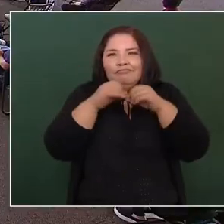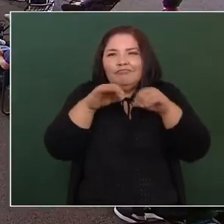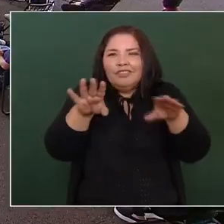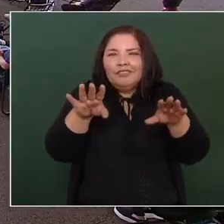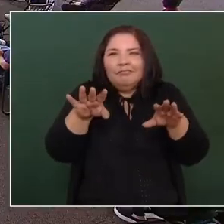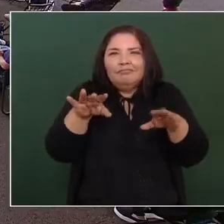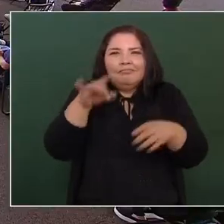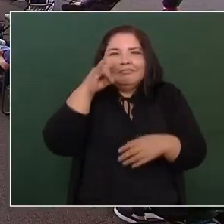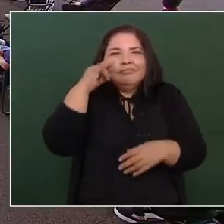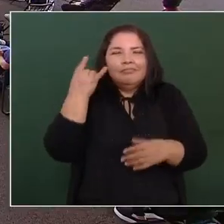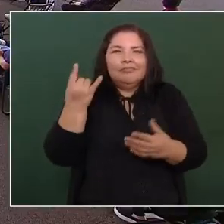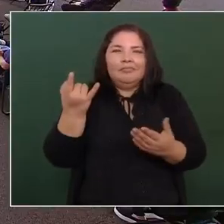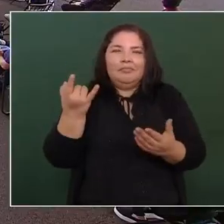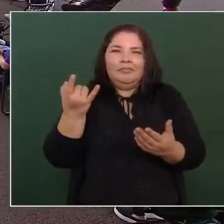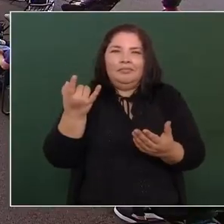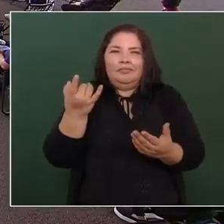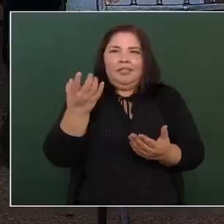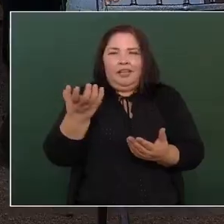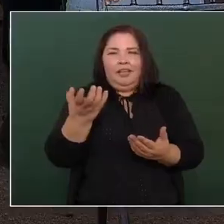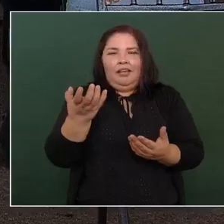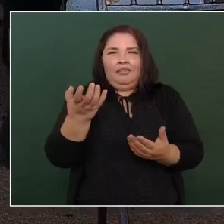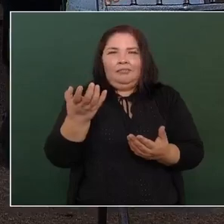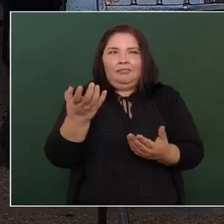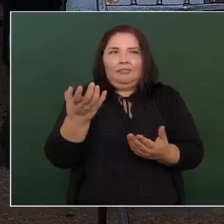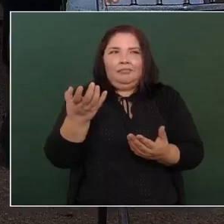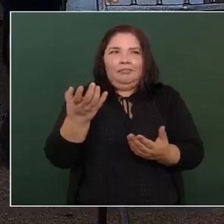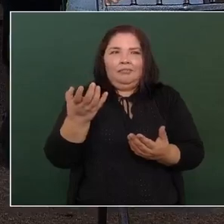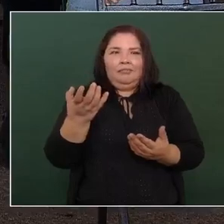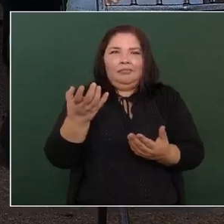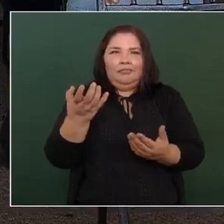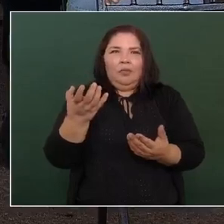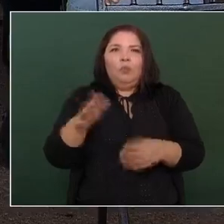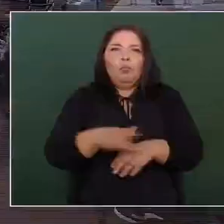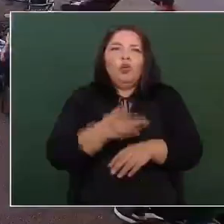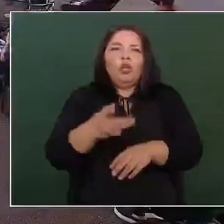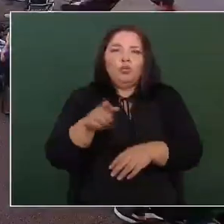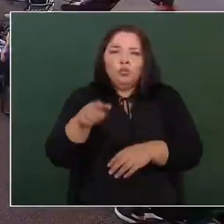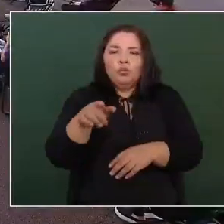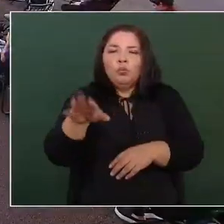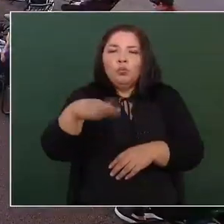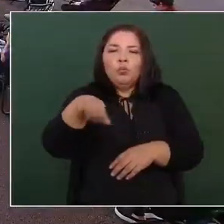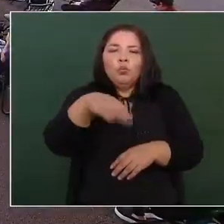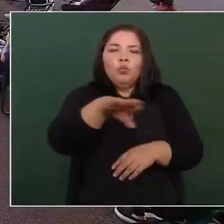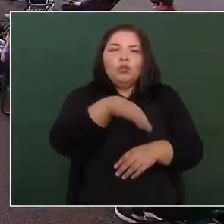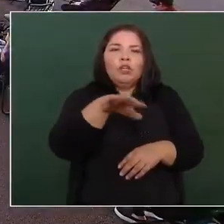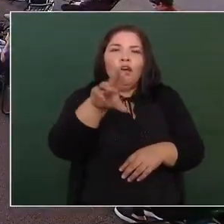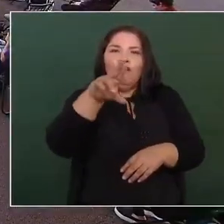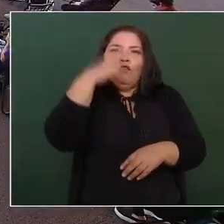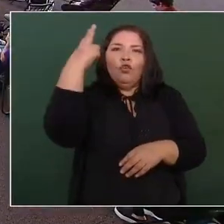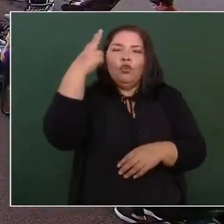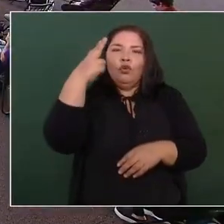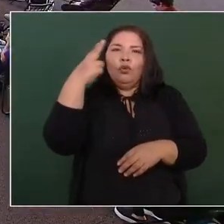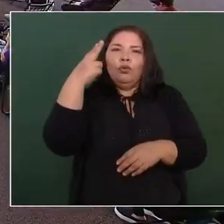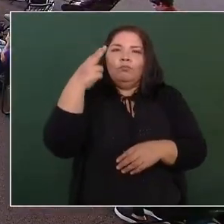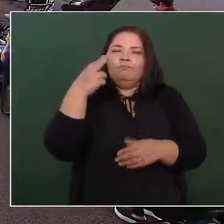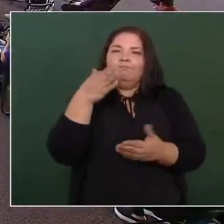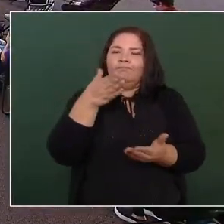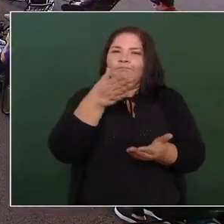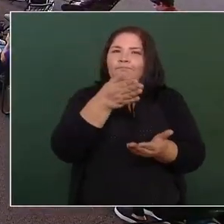no las ven. Y a ver, ¿por qué no buscas la foto donde llego